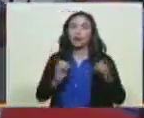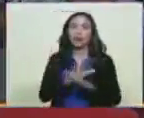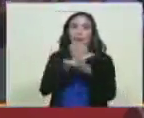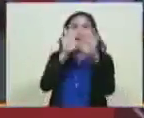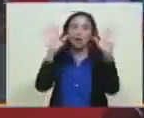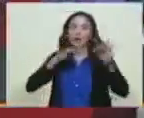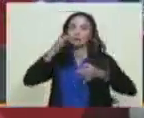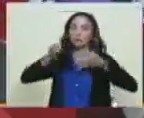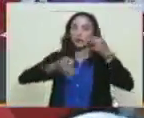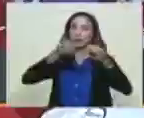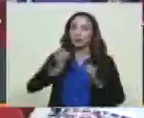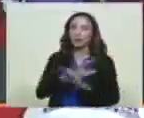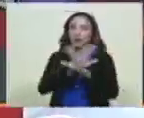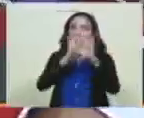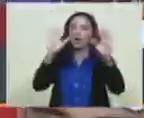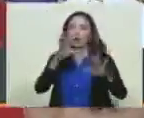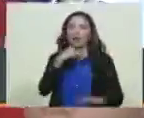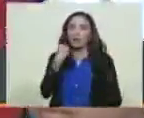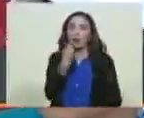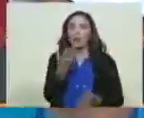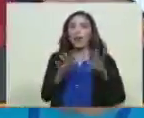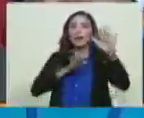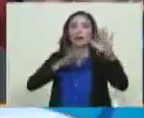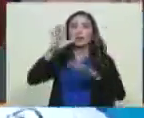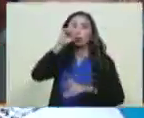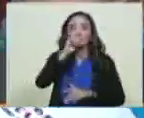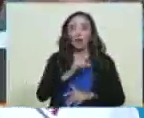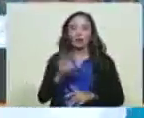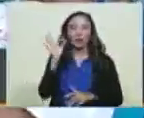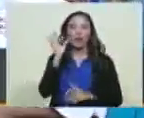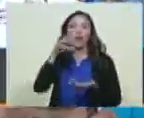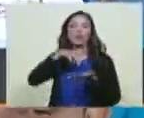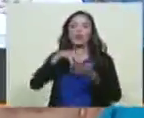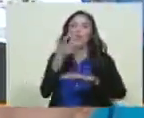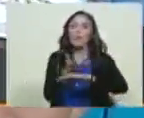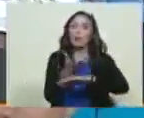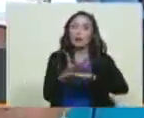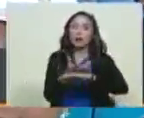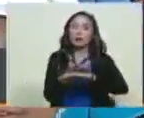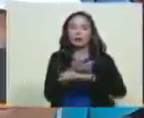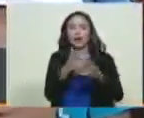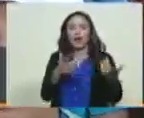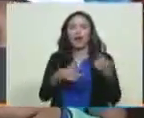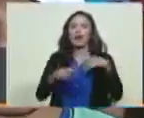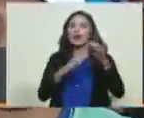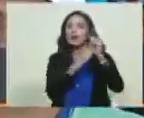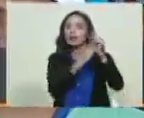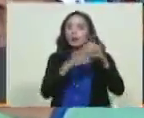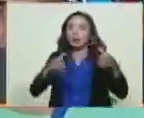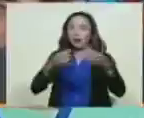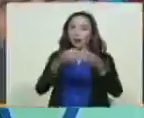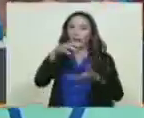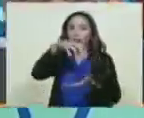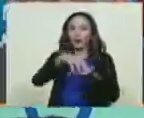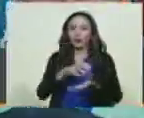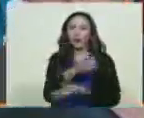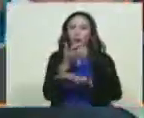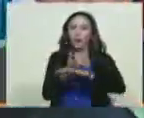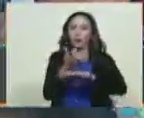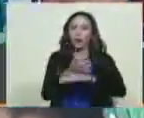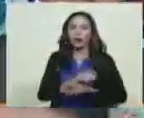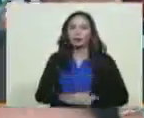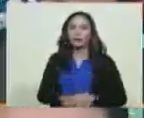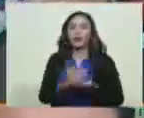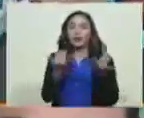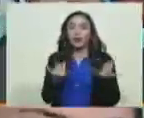de una joven de apenas 15 años del estado con la delegada territorial al tercer congreso vamos a